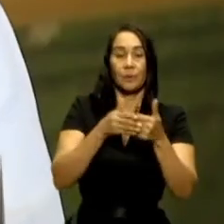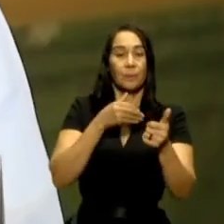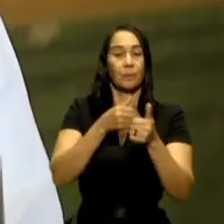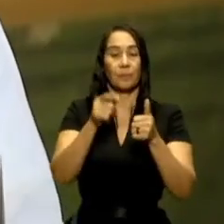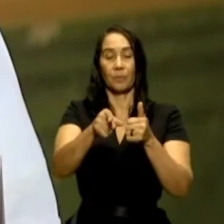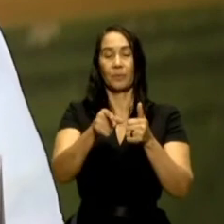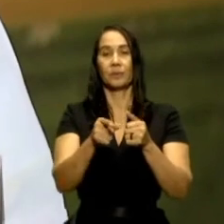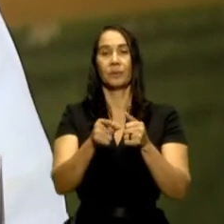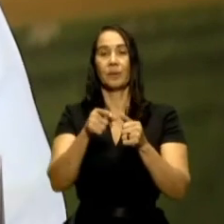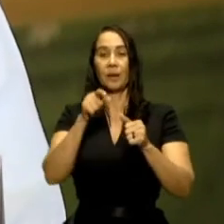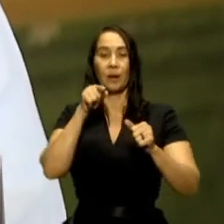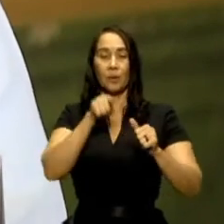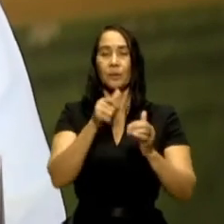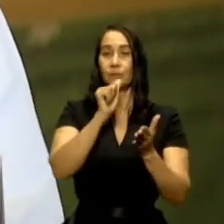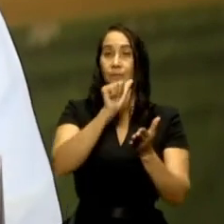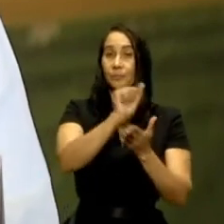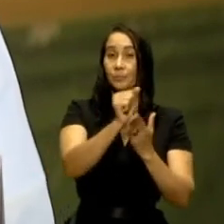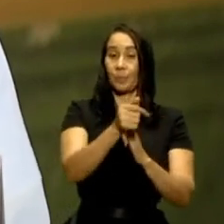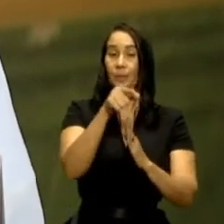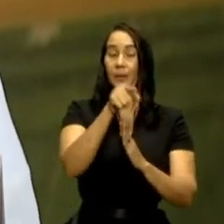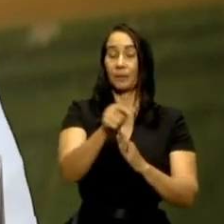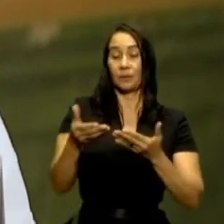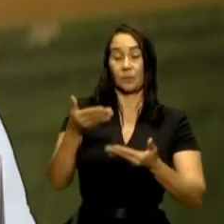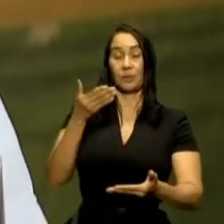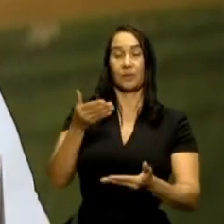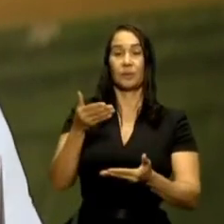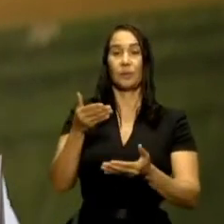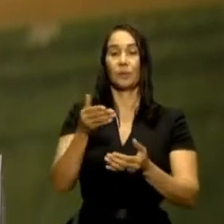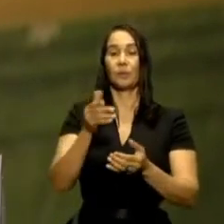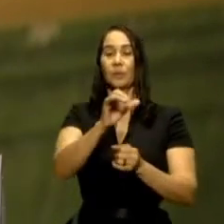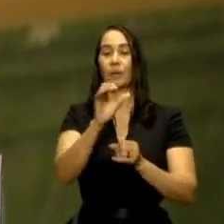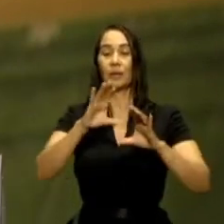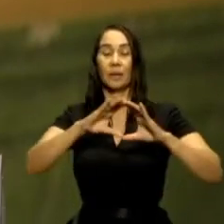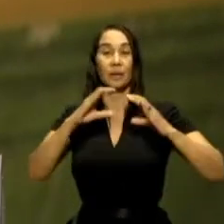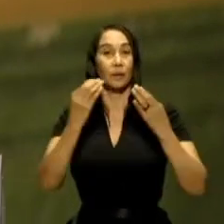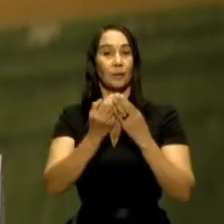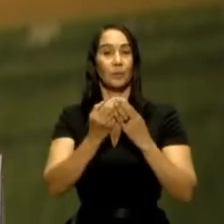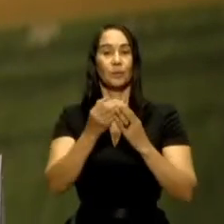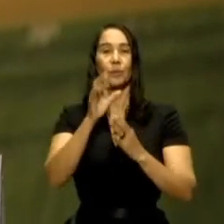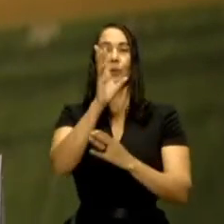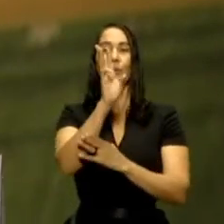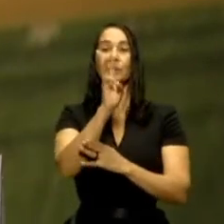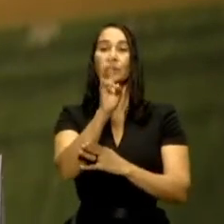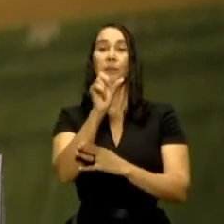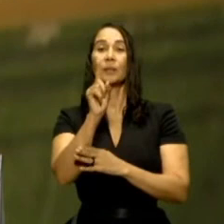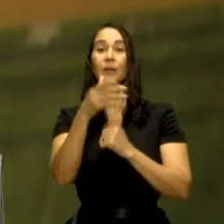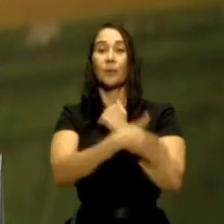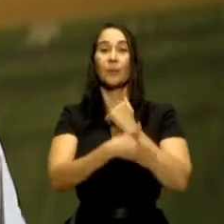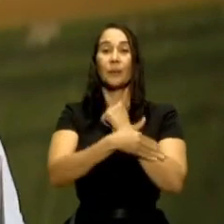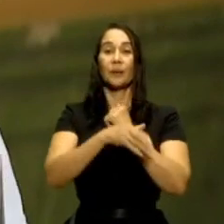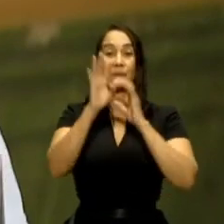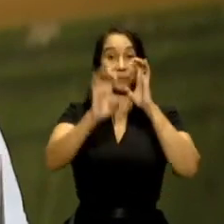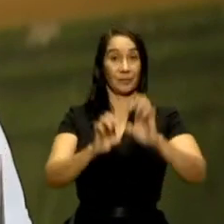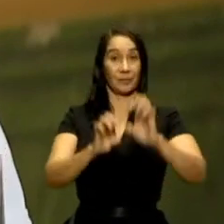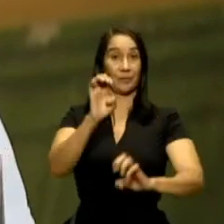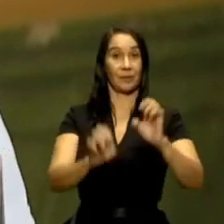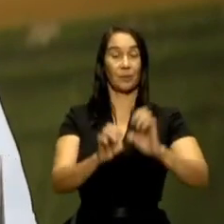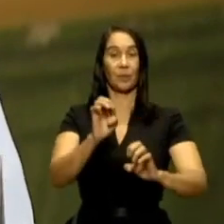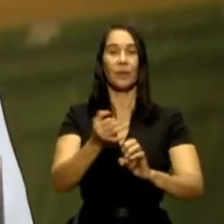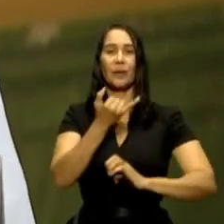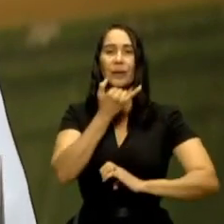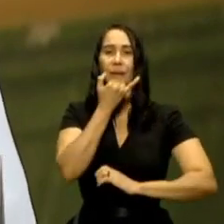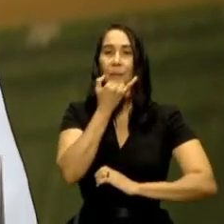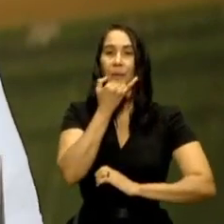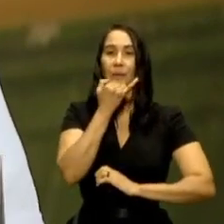A nivel internacional, de los 81 países evaluados, ¿qué pasó? Que